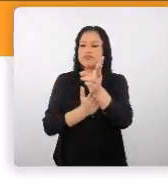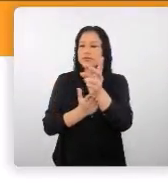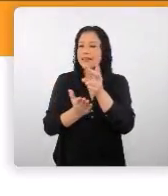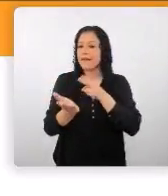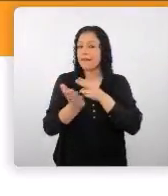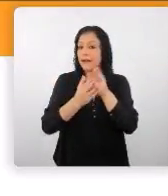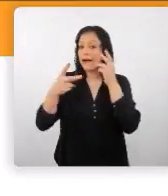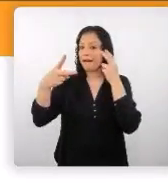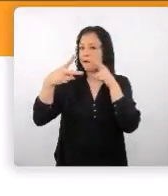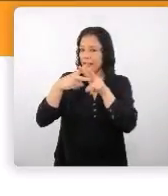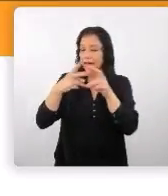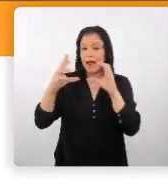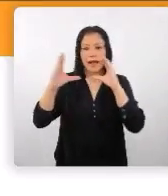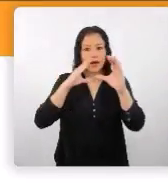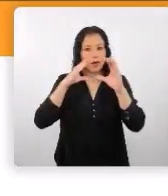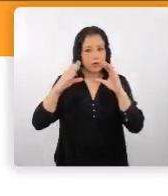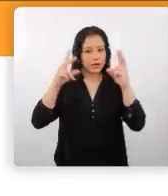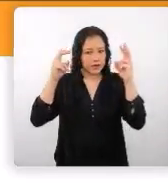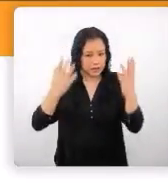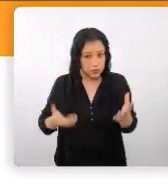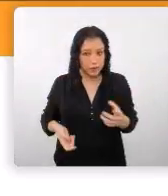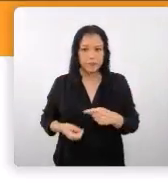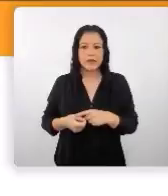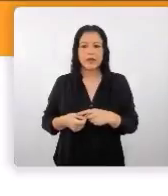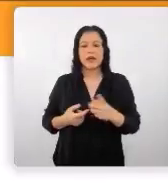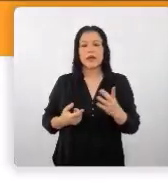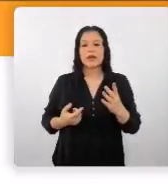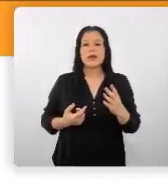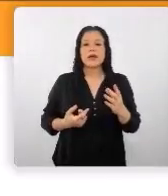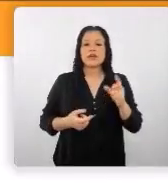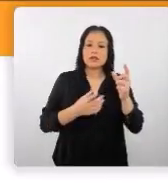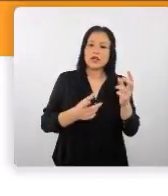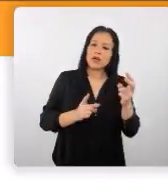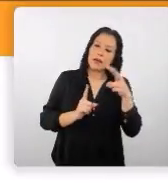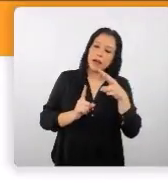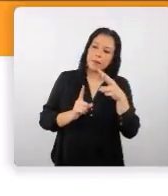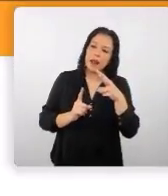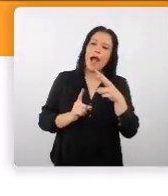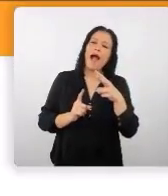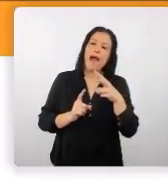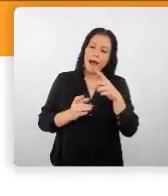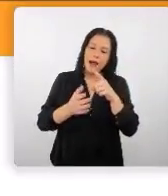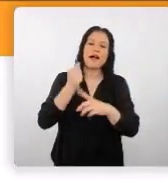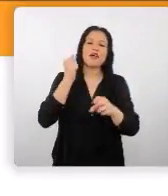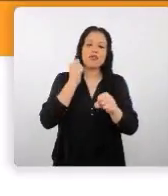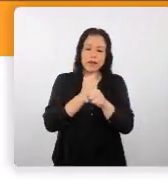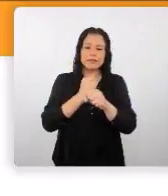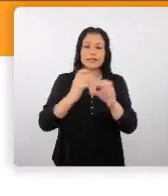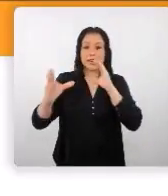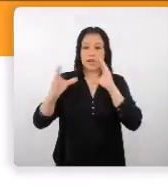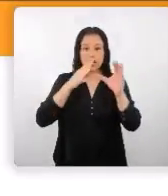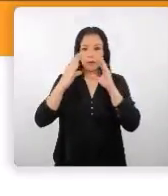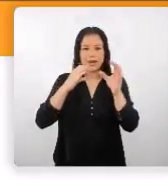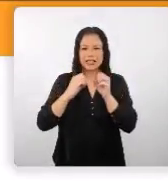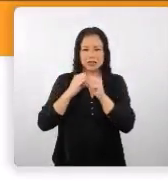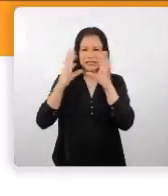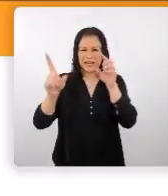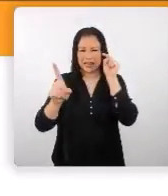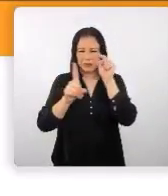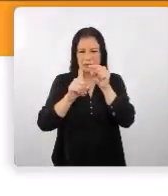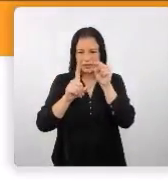en la comunicación. O sea, la contraparte le va a generar confianza si se comunica de esta